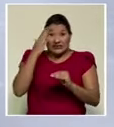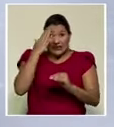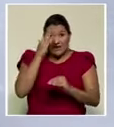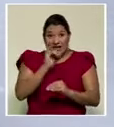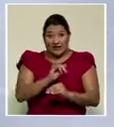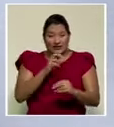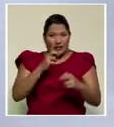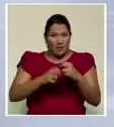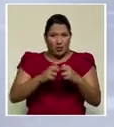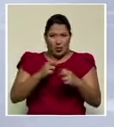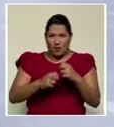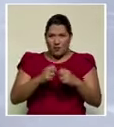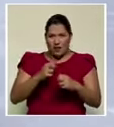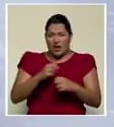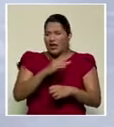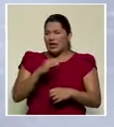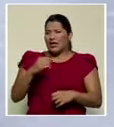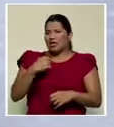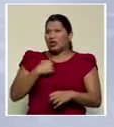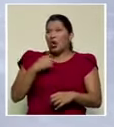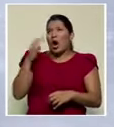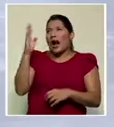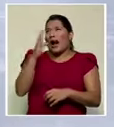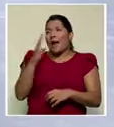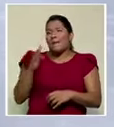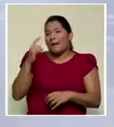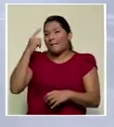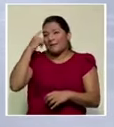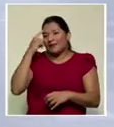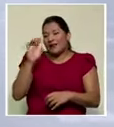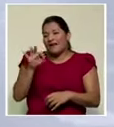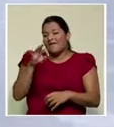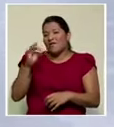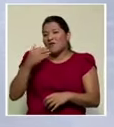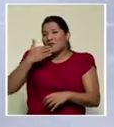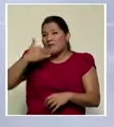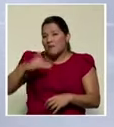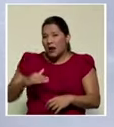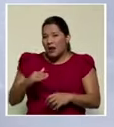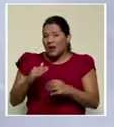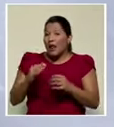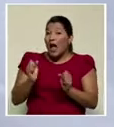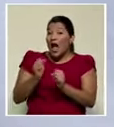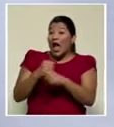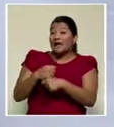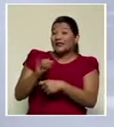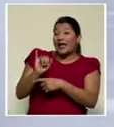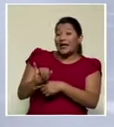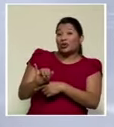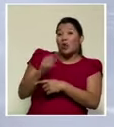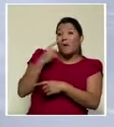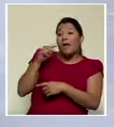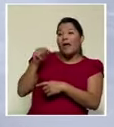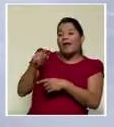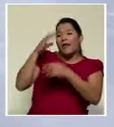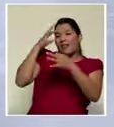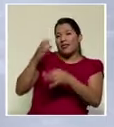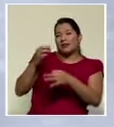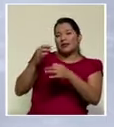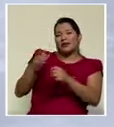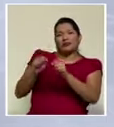mucho menos hubiera tenido yo la malicia de haber hecho una cosa de estas que habría sido propio de